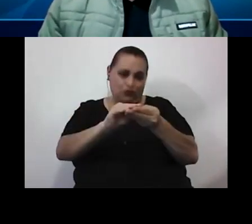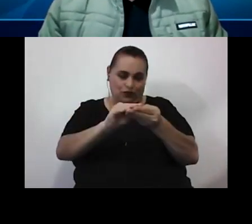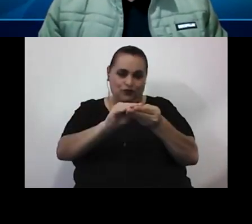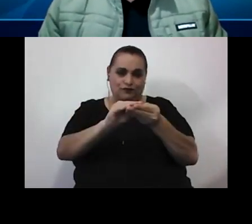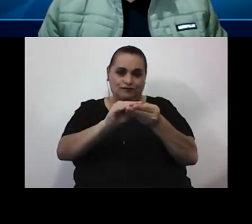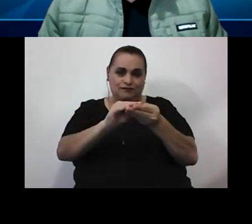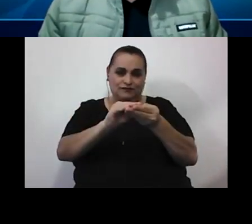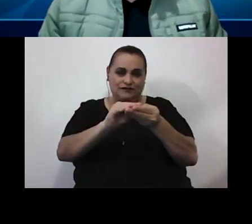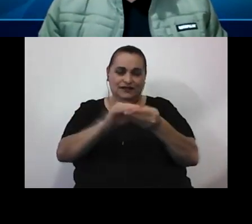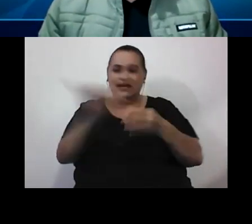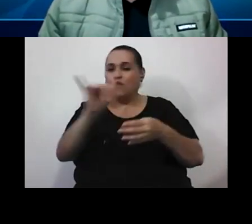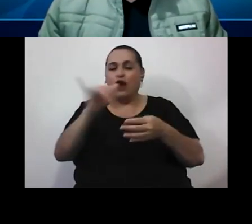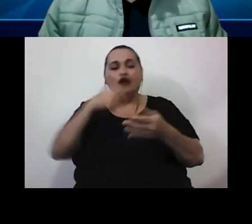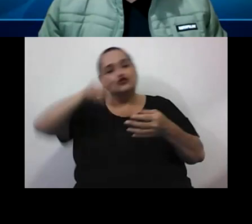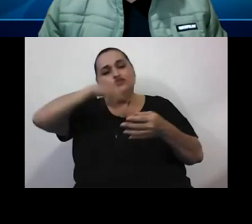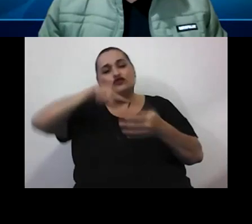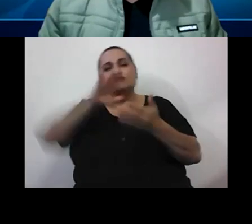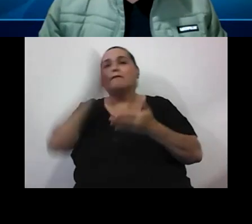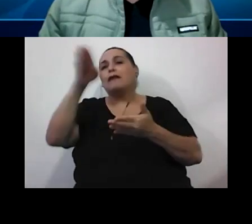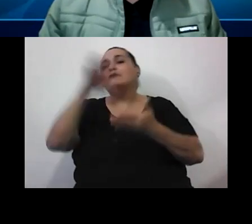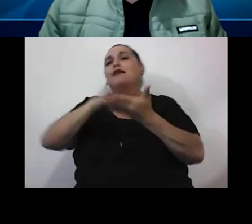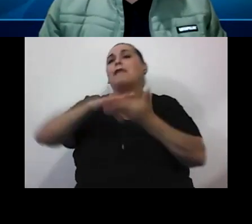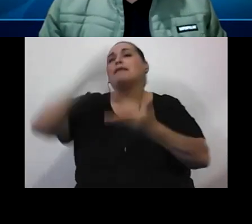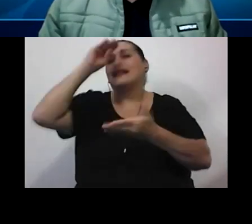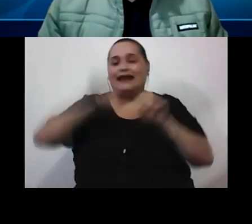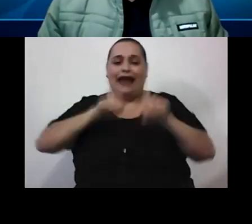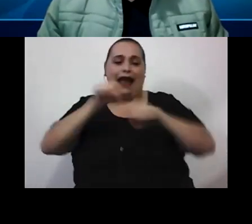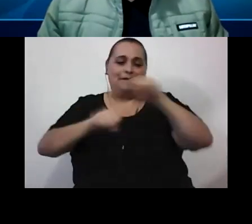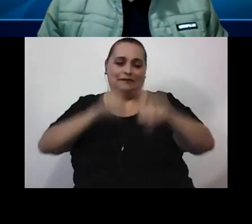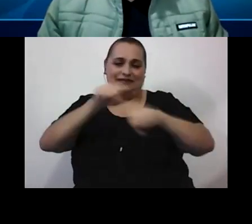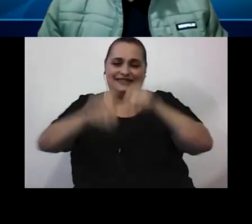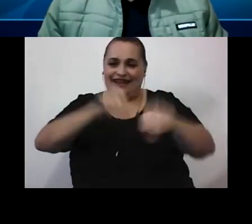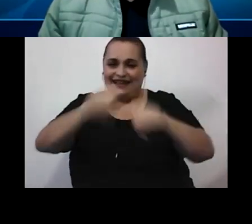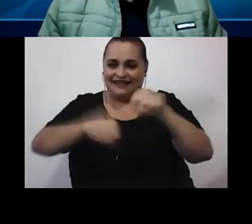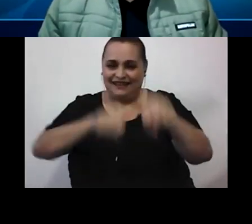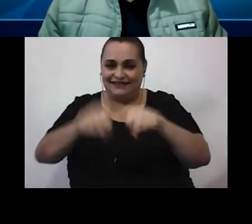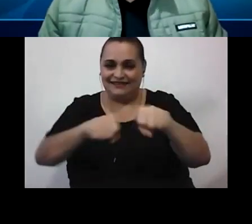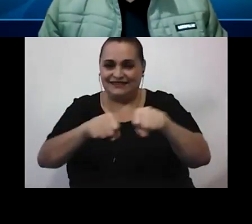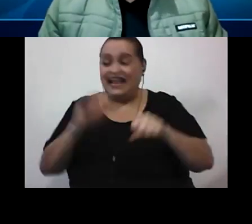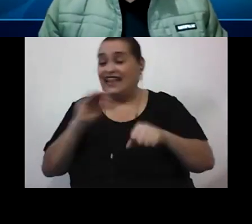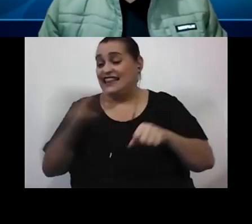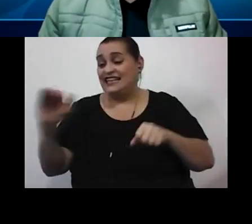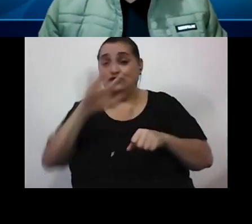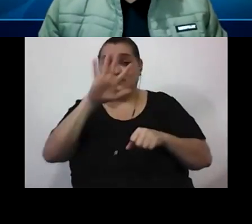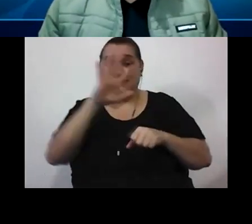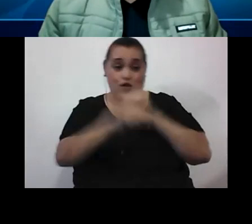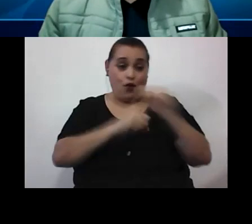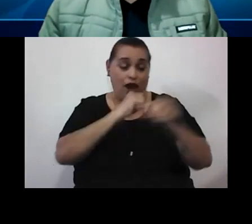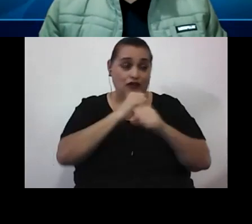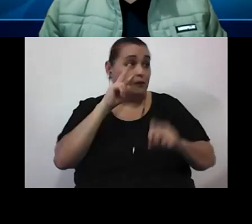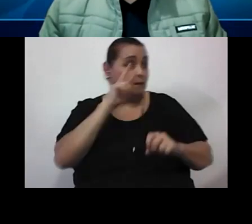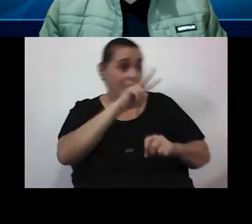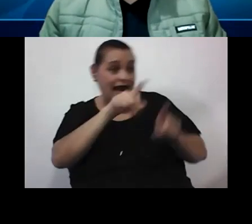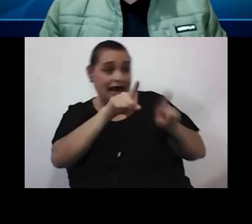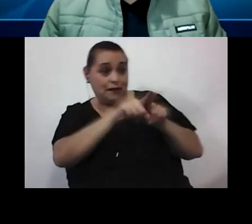digamos como cuando vamos a aprender a andar en bicicleta, el niño de 5 años ve a su hermano de